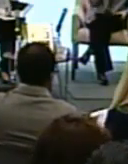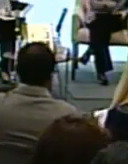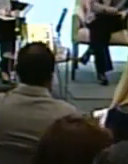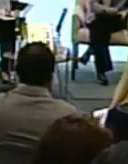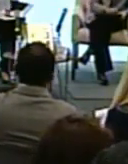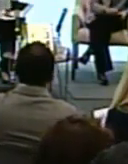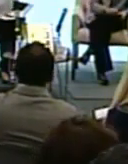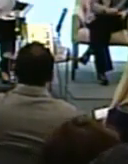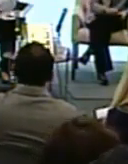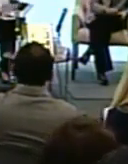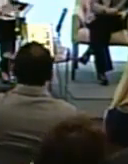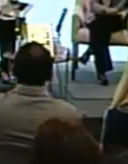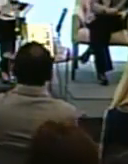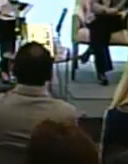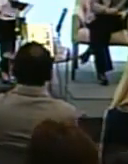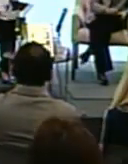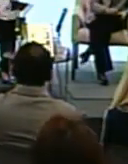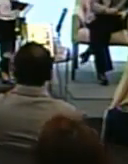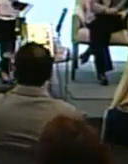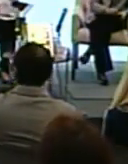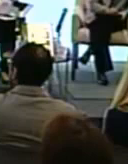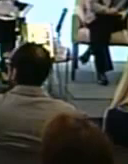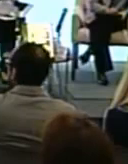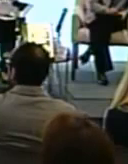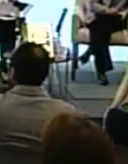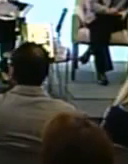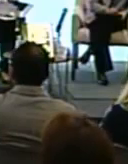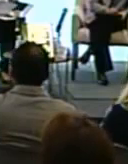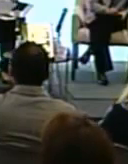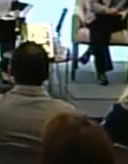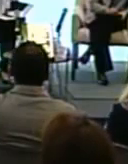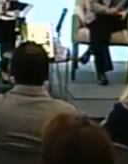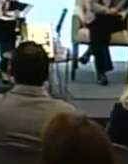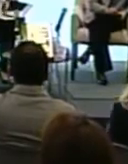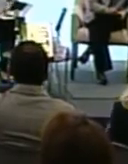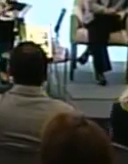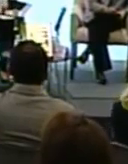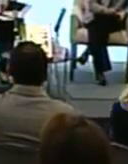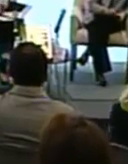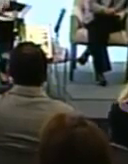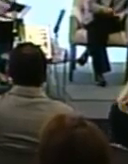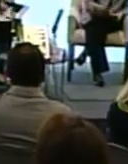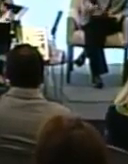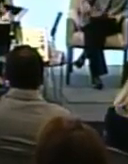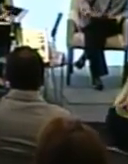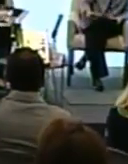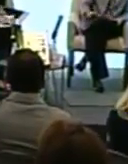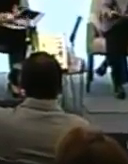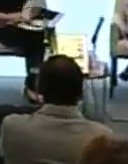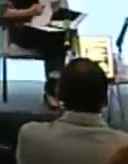Legislativa 2016 titulado Hacia un modelo de Parlamento Abierto.